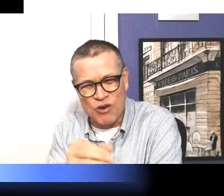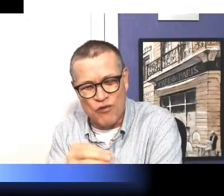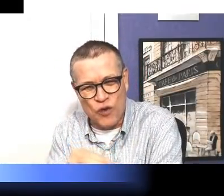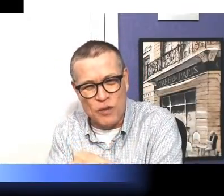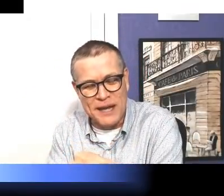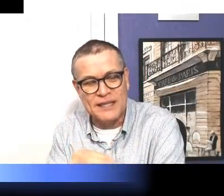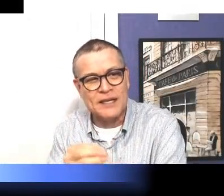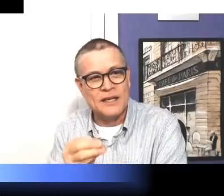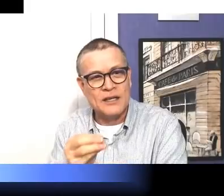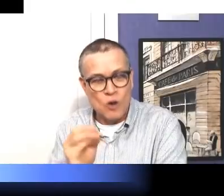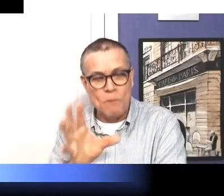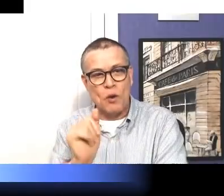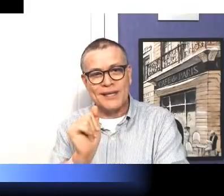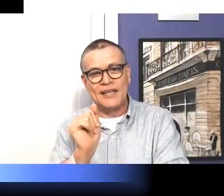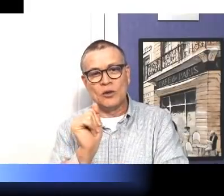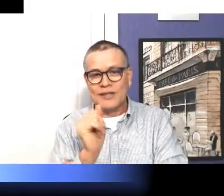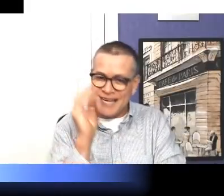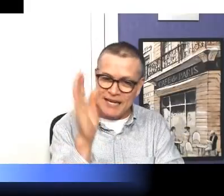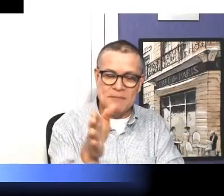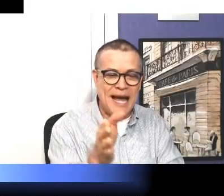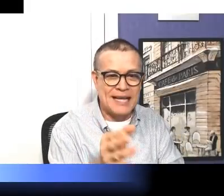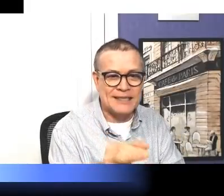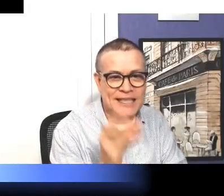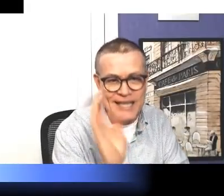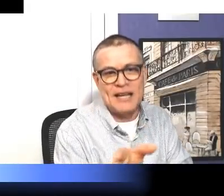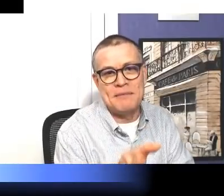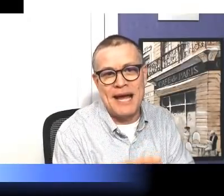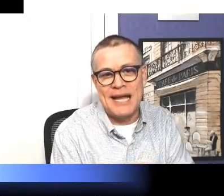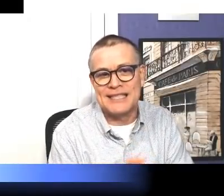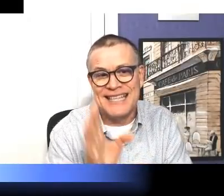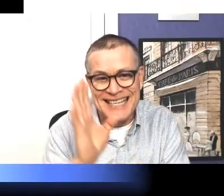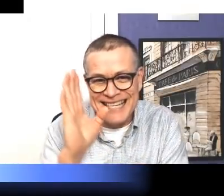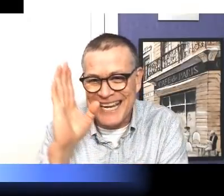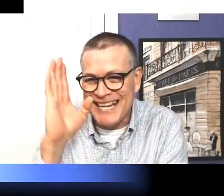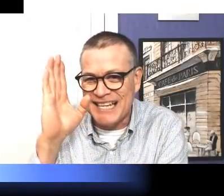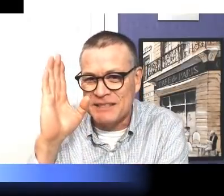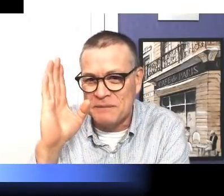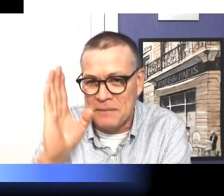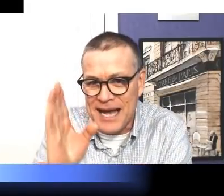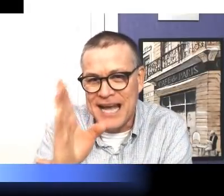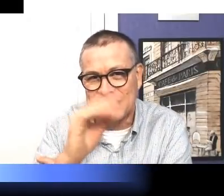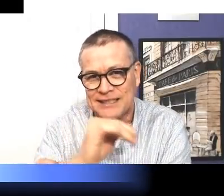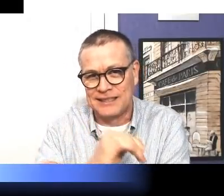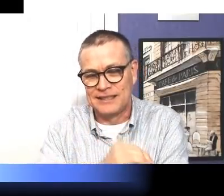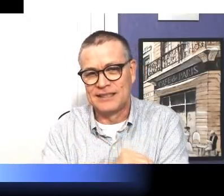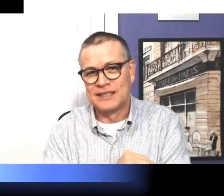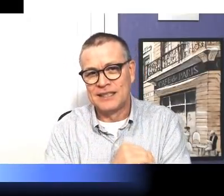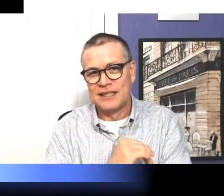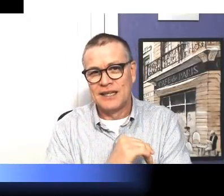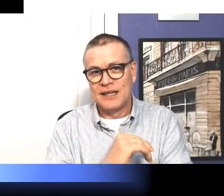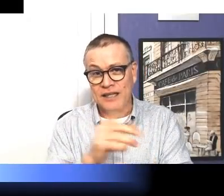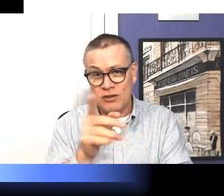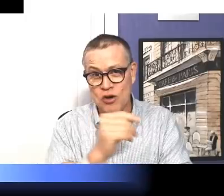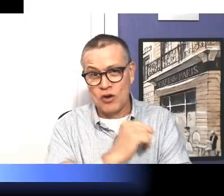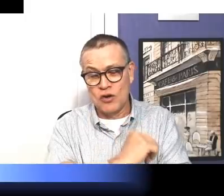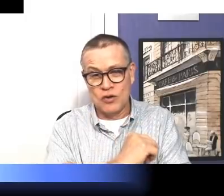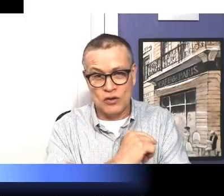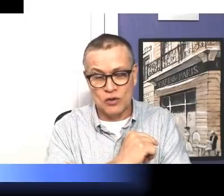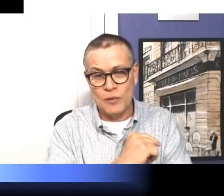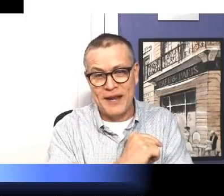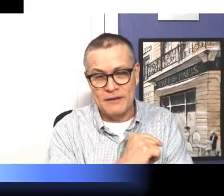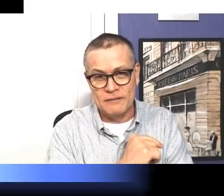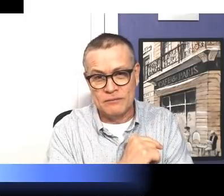no se conforman con poquito quieren más si quieren más y quieren más dijo